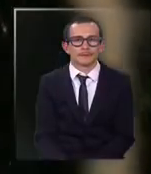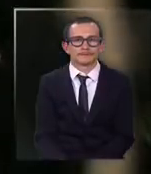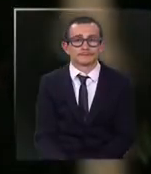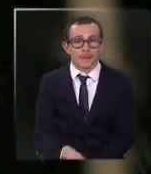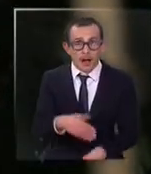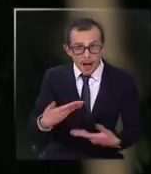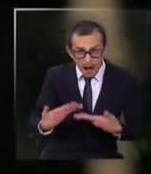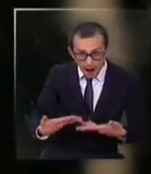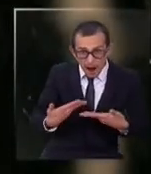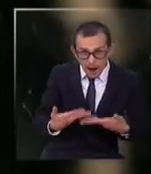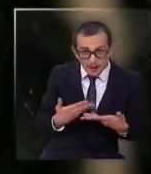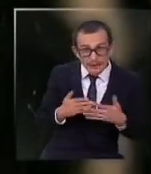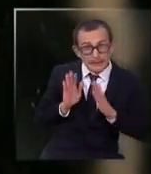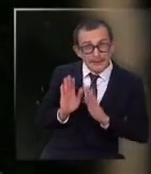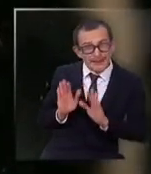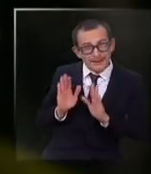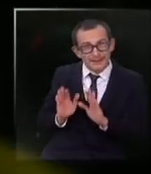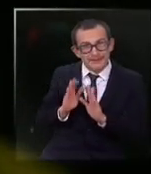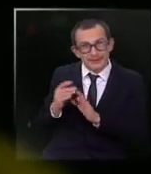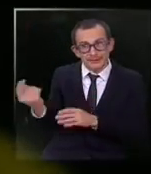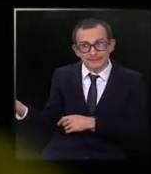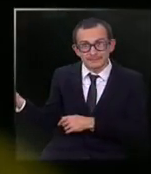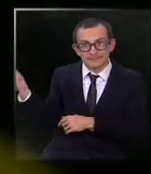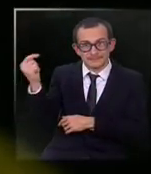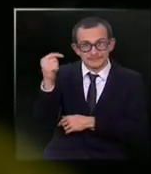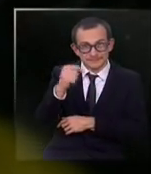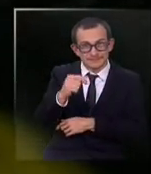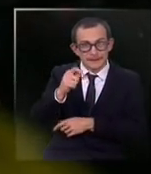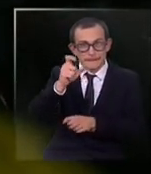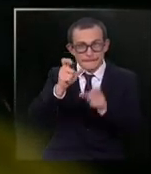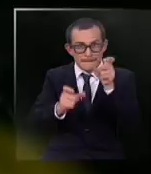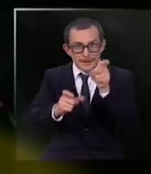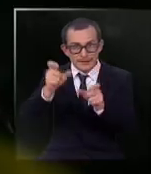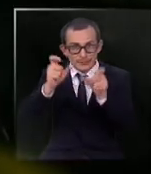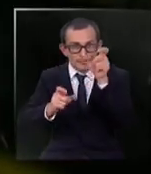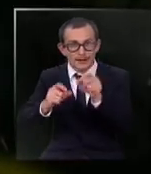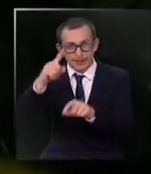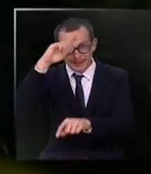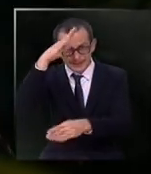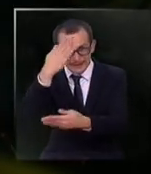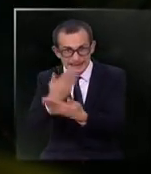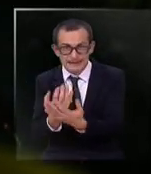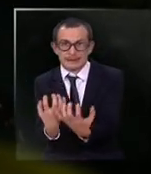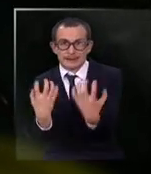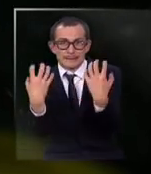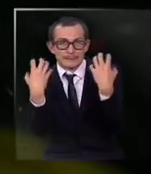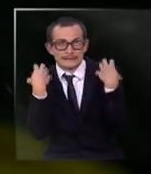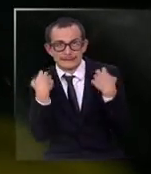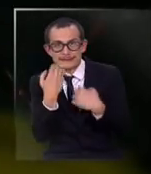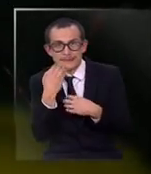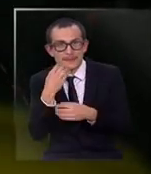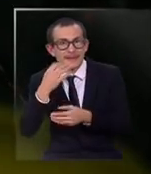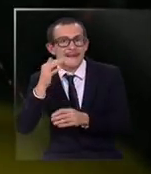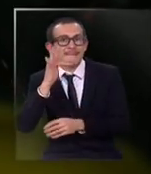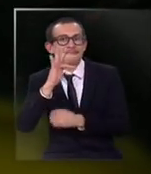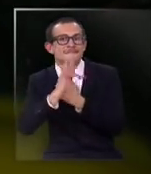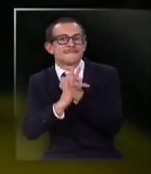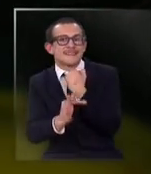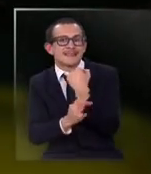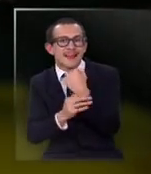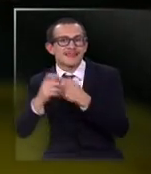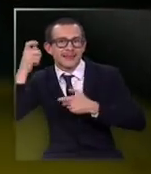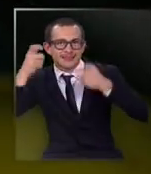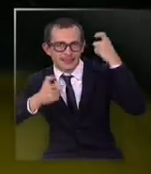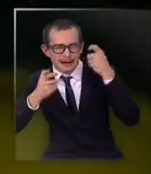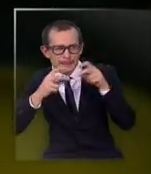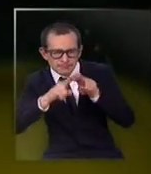En estos momentos está a la espera de que llegue hasta este lugar personal de la CIAT de Carabineros a cargo también de la Fiscalía de Talca para indagar todas